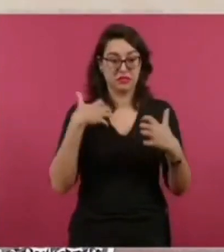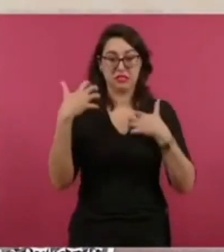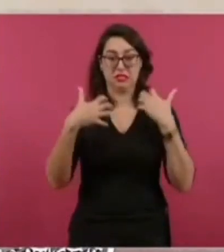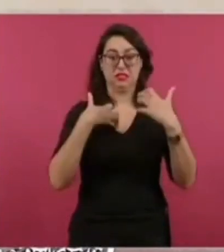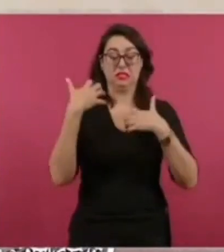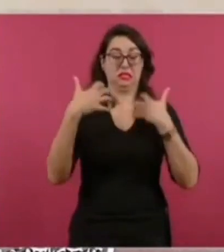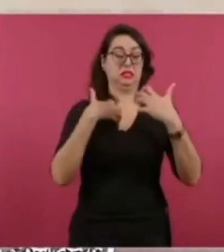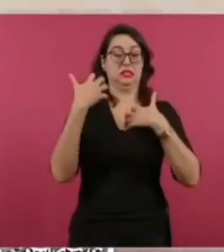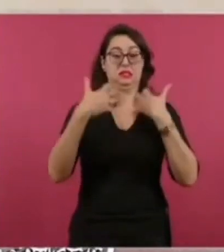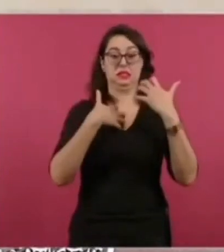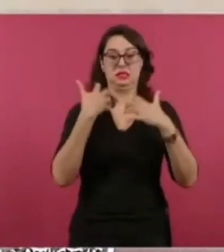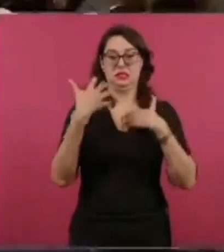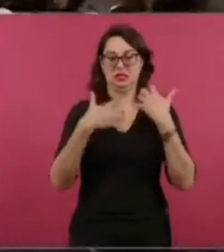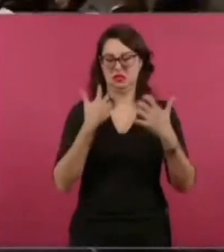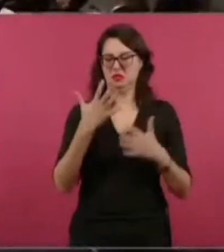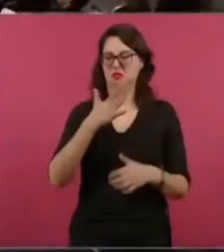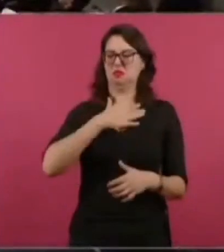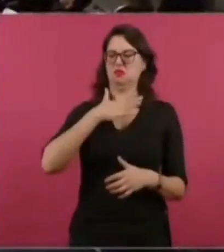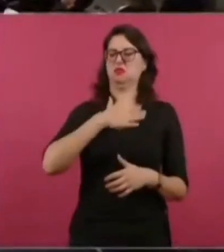Pero es